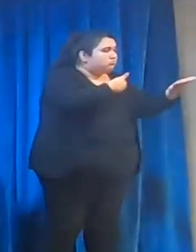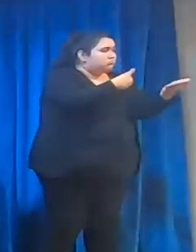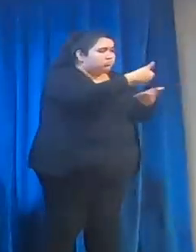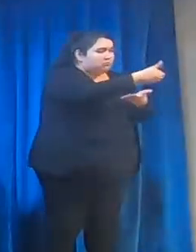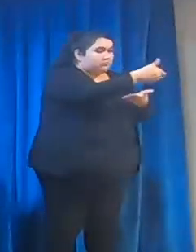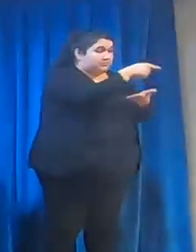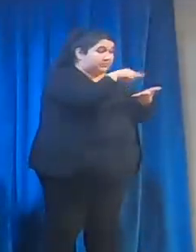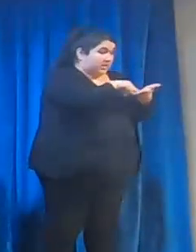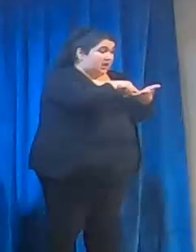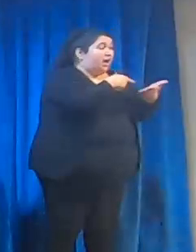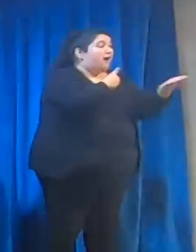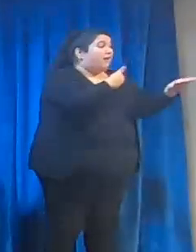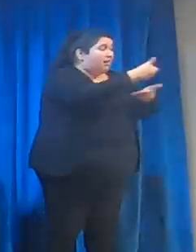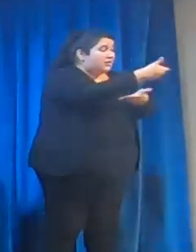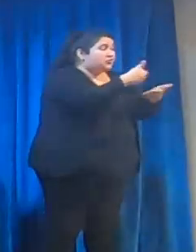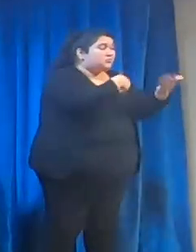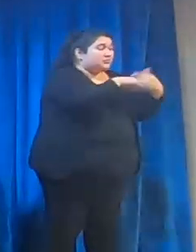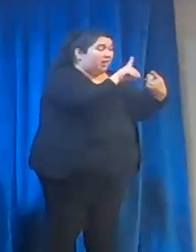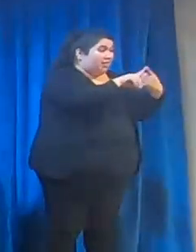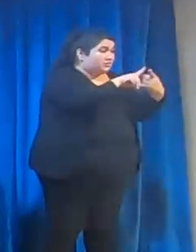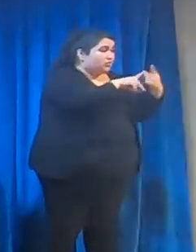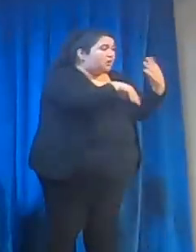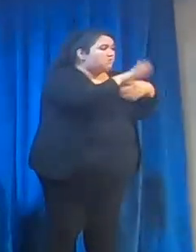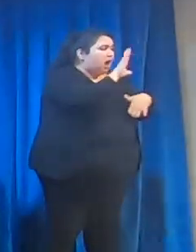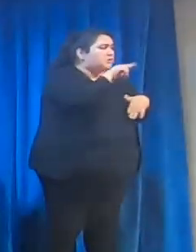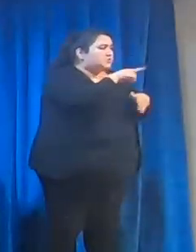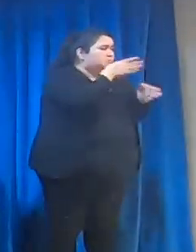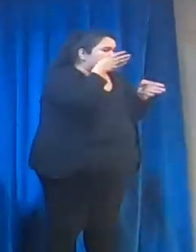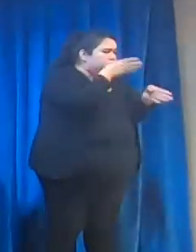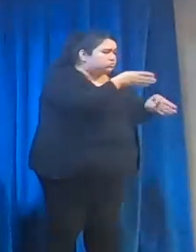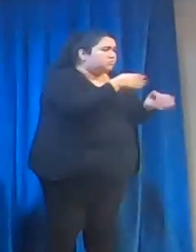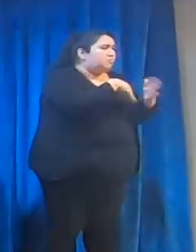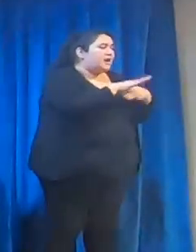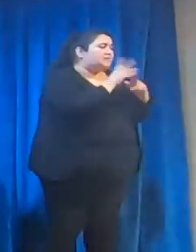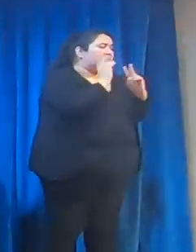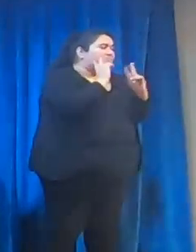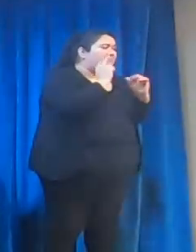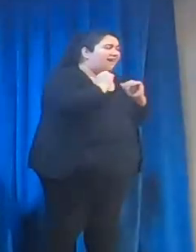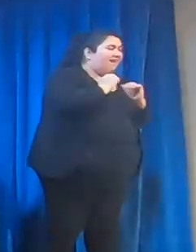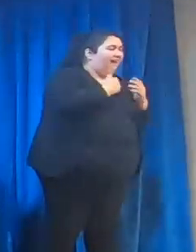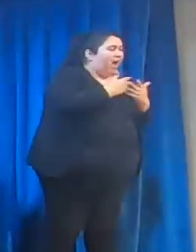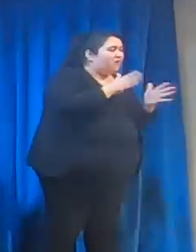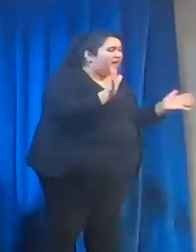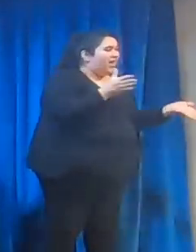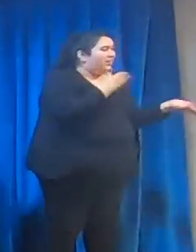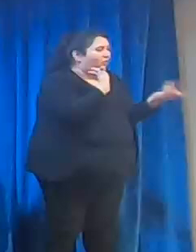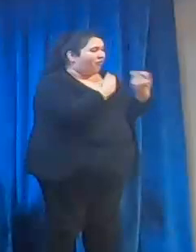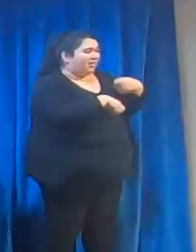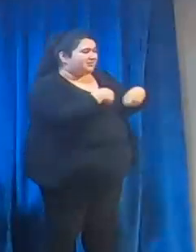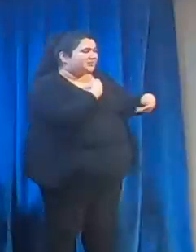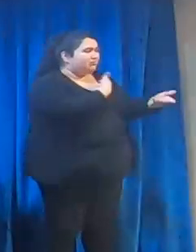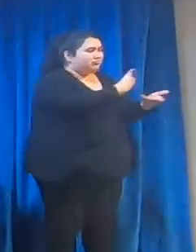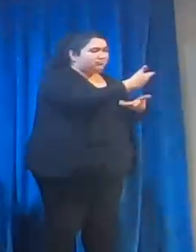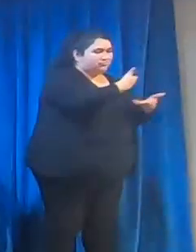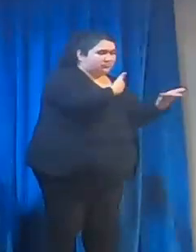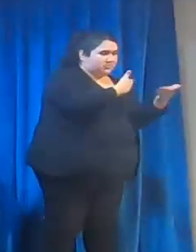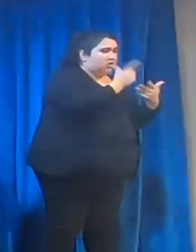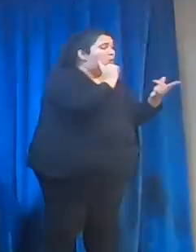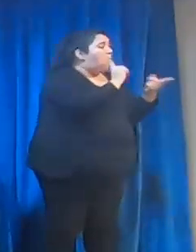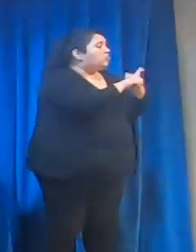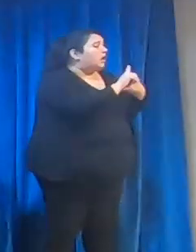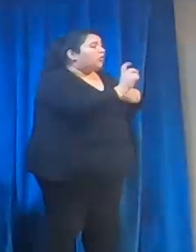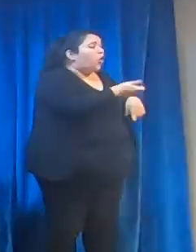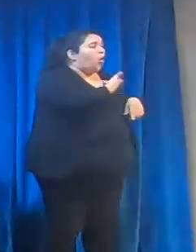decir, las relaciones que se establecen presentan un aspecto más bien relajado, abierto en el trato. Ellos dicen un trato